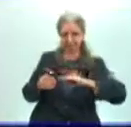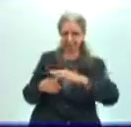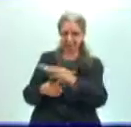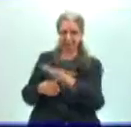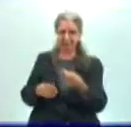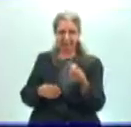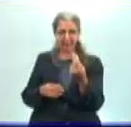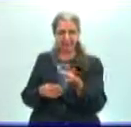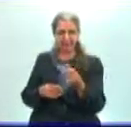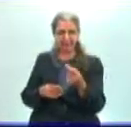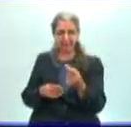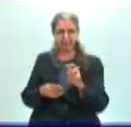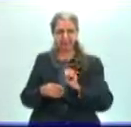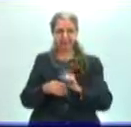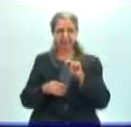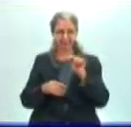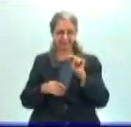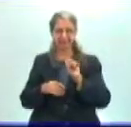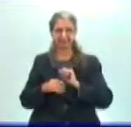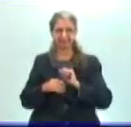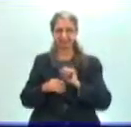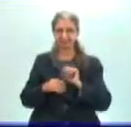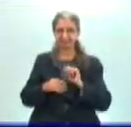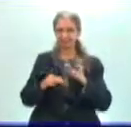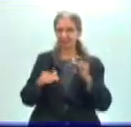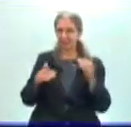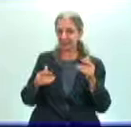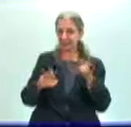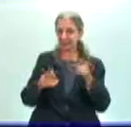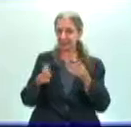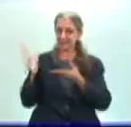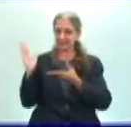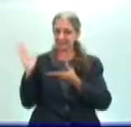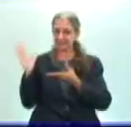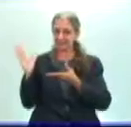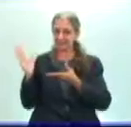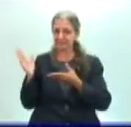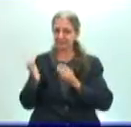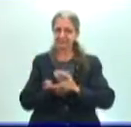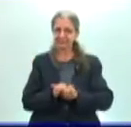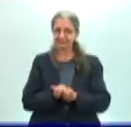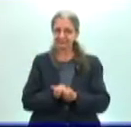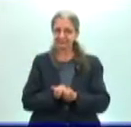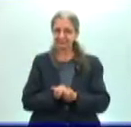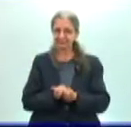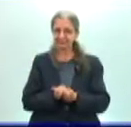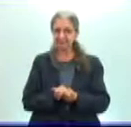sobre la hipotenusa. Es decir, C al cuadrado es igual a A por N.